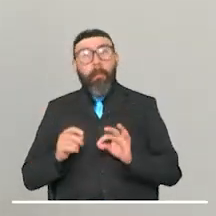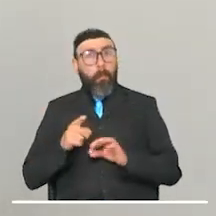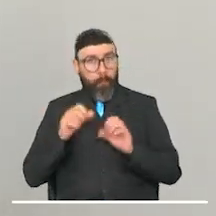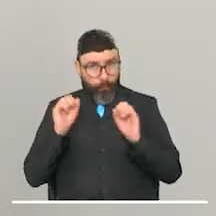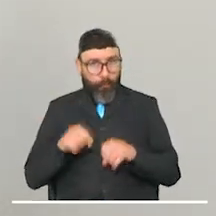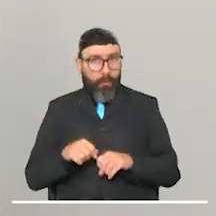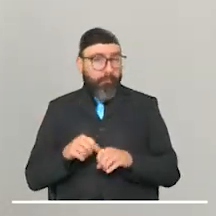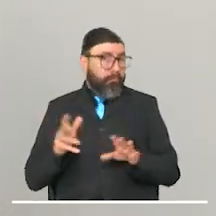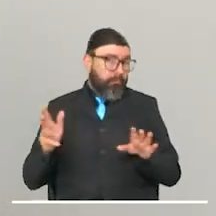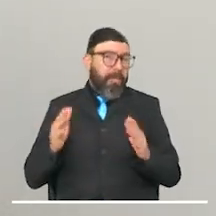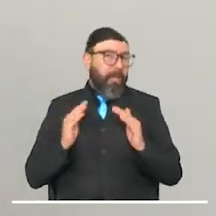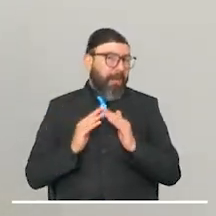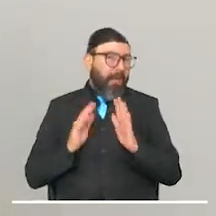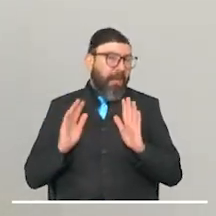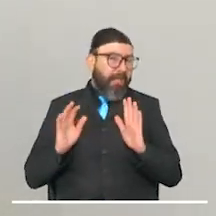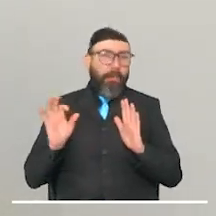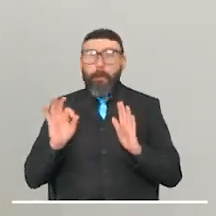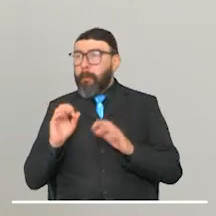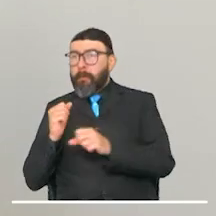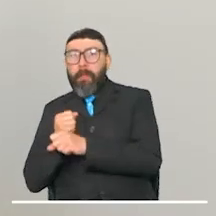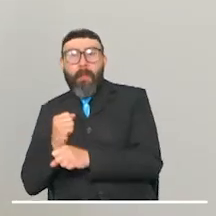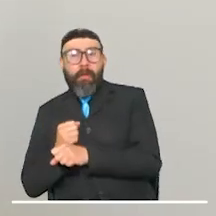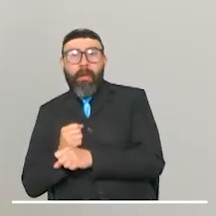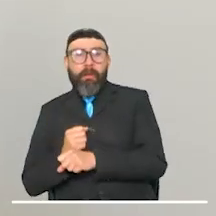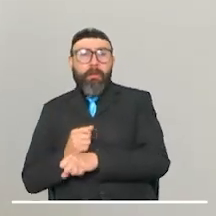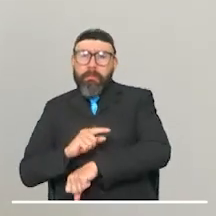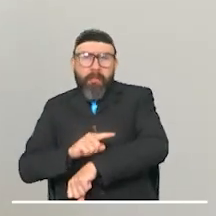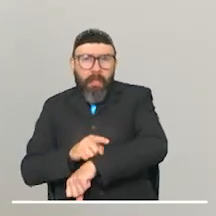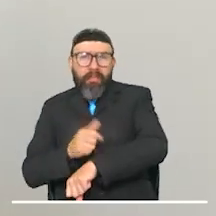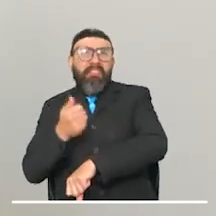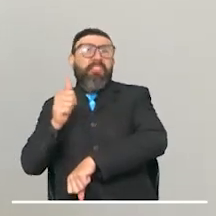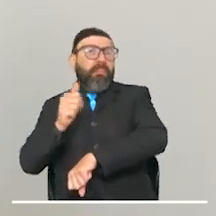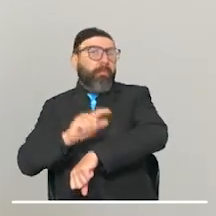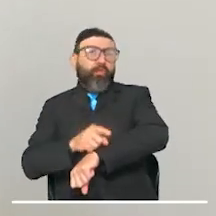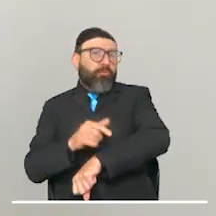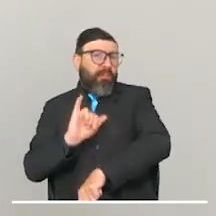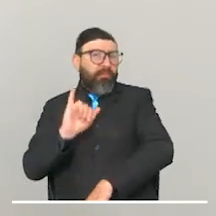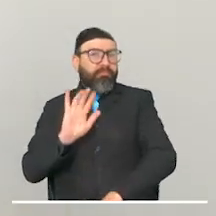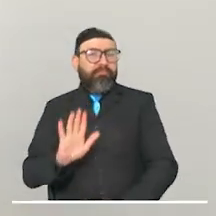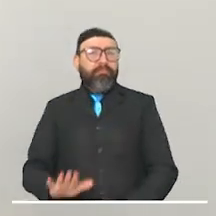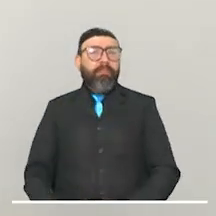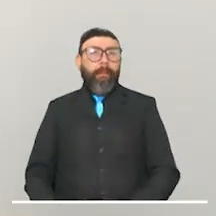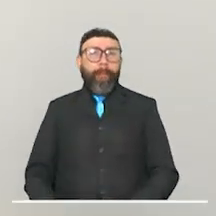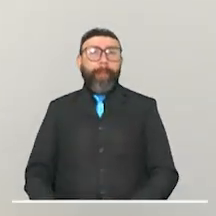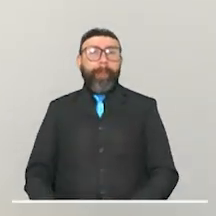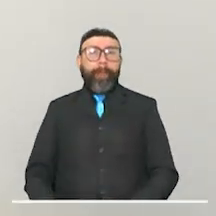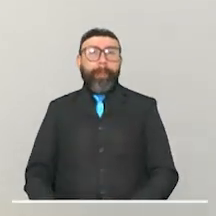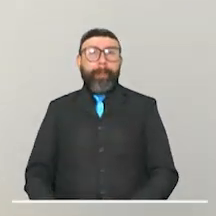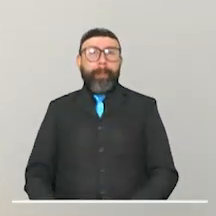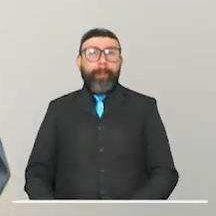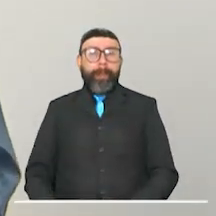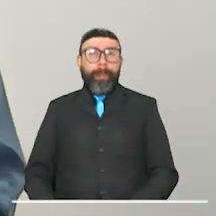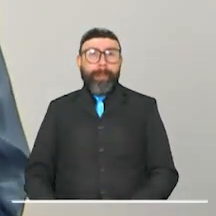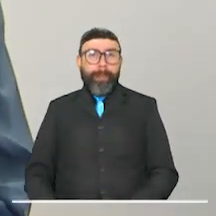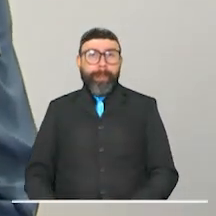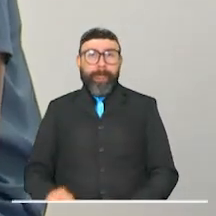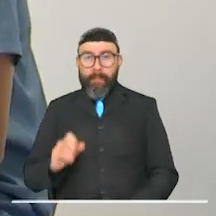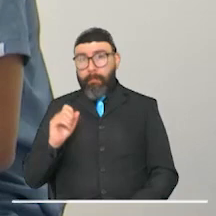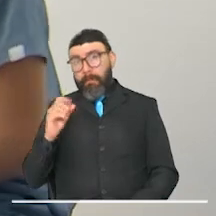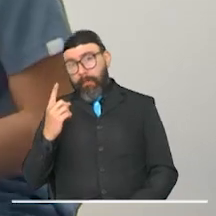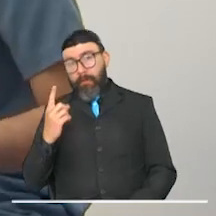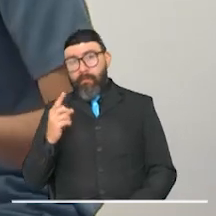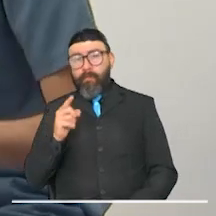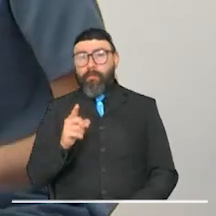en la casa en el trabajo no les demora más de 10 minutos Sí hágalo lo pueden hacer primero con una pierna